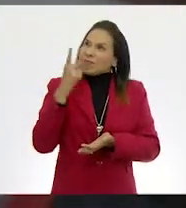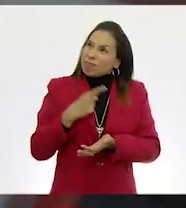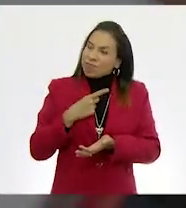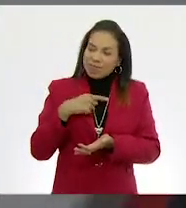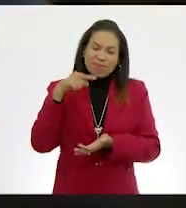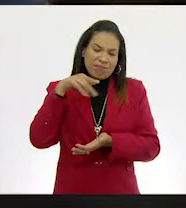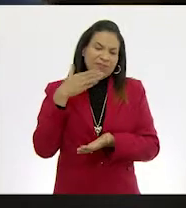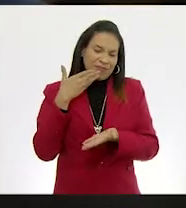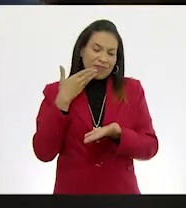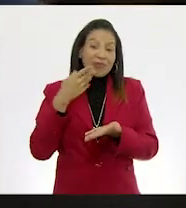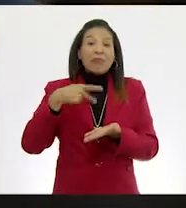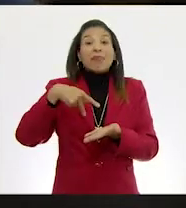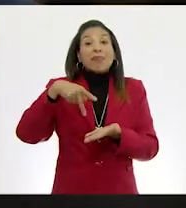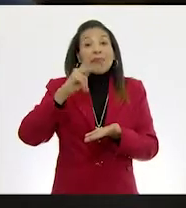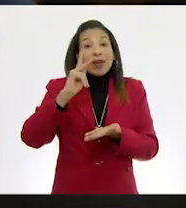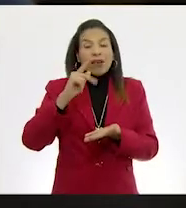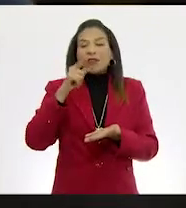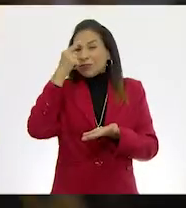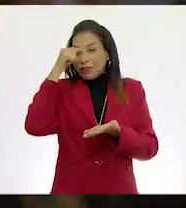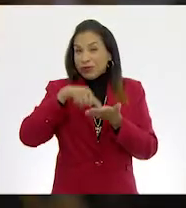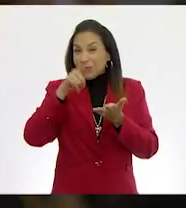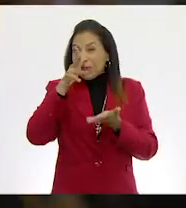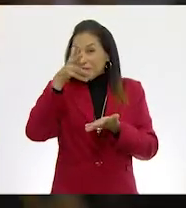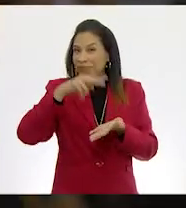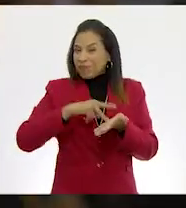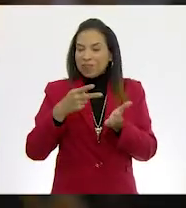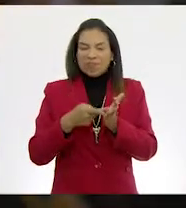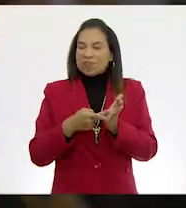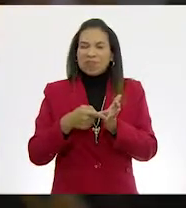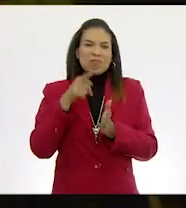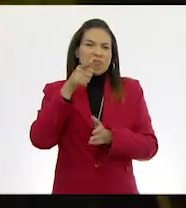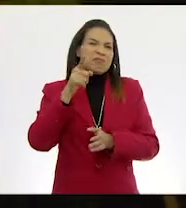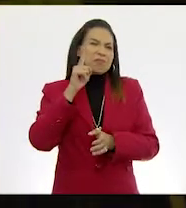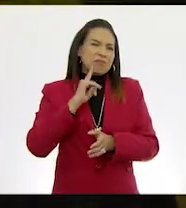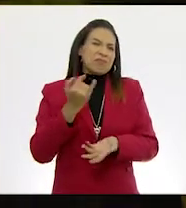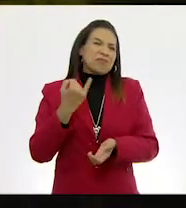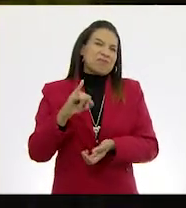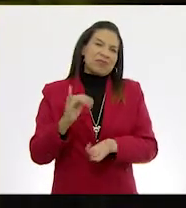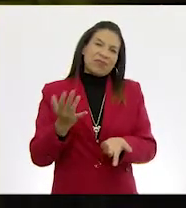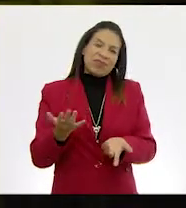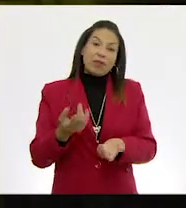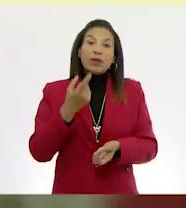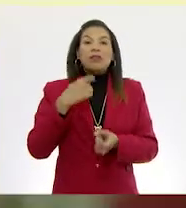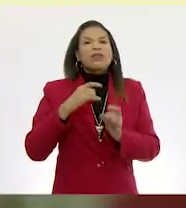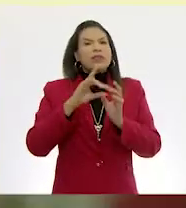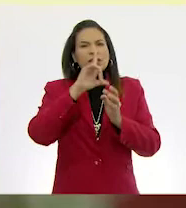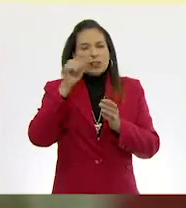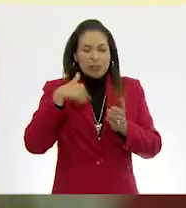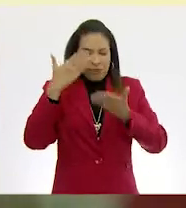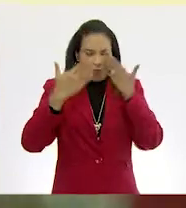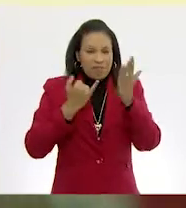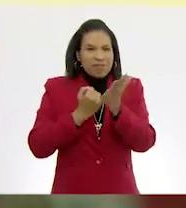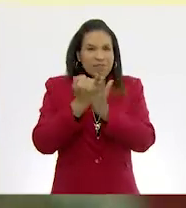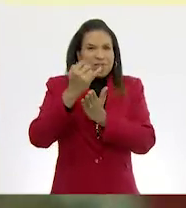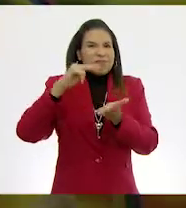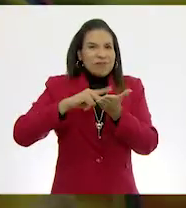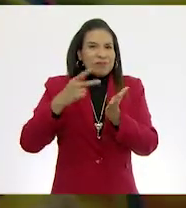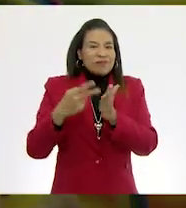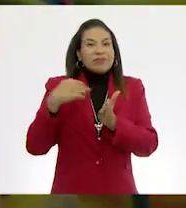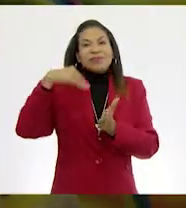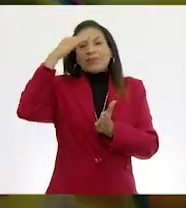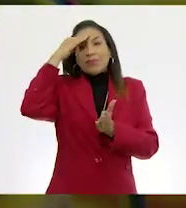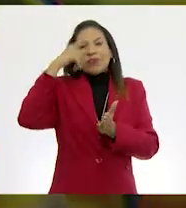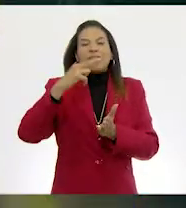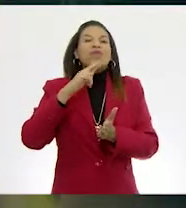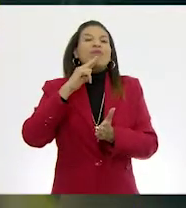está bien pero no creo que hacerse ingeniero tú eres mujer entonces decidí estudiar ingeniería pienso que